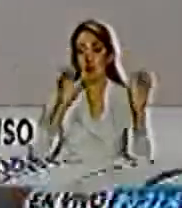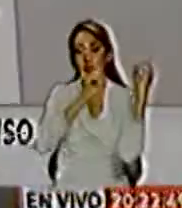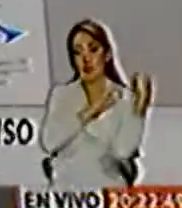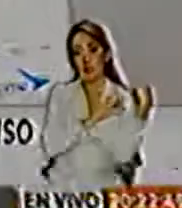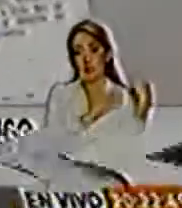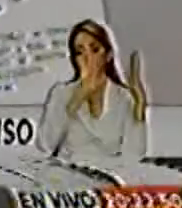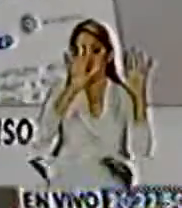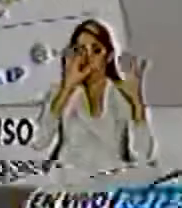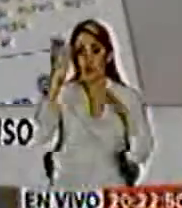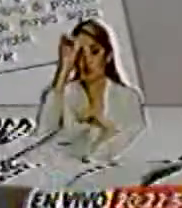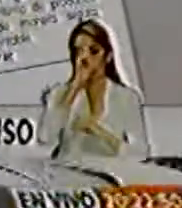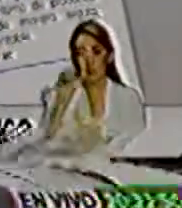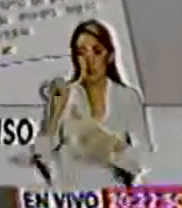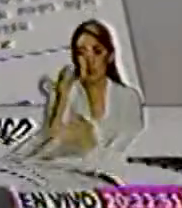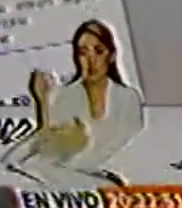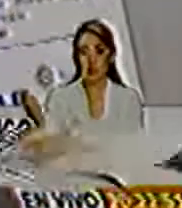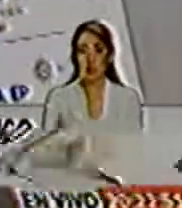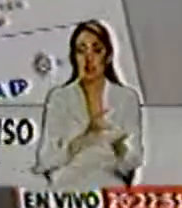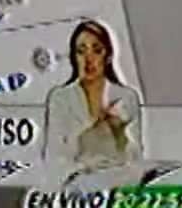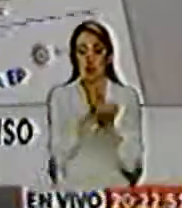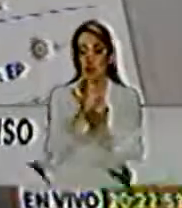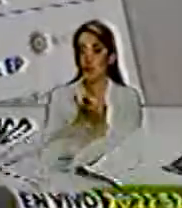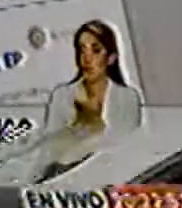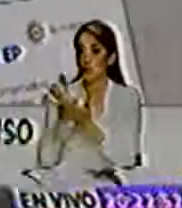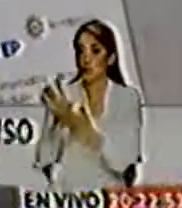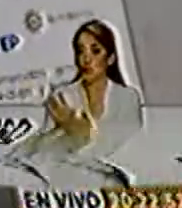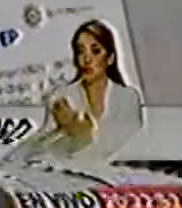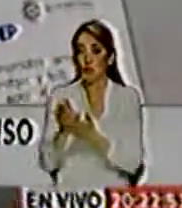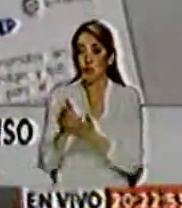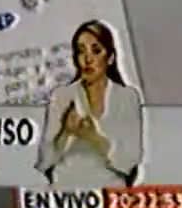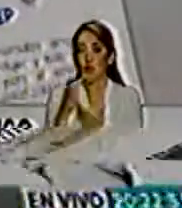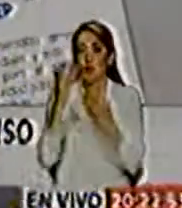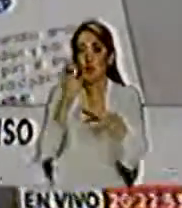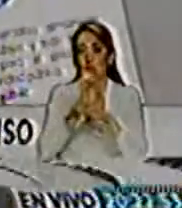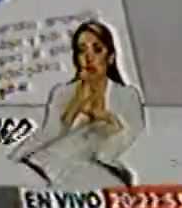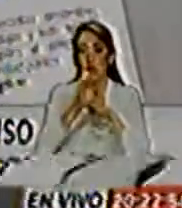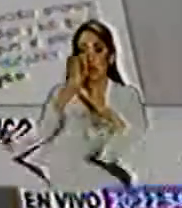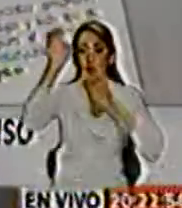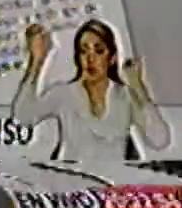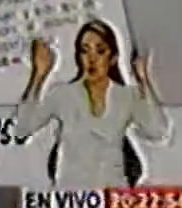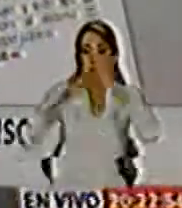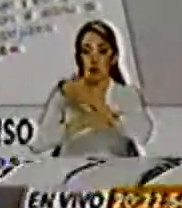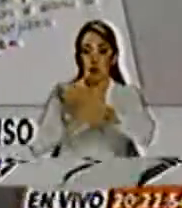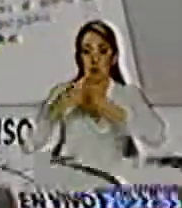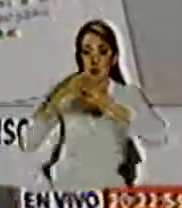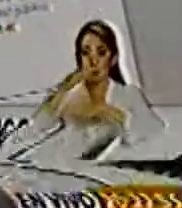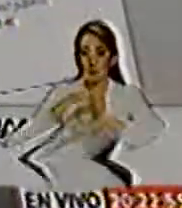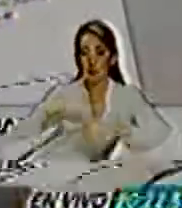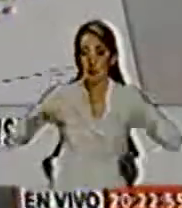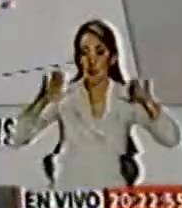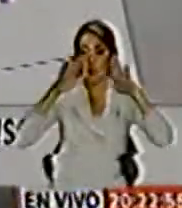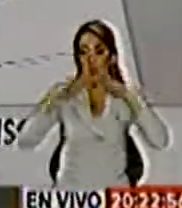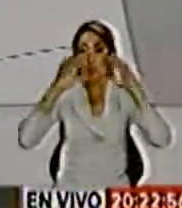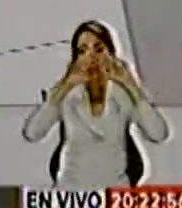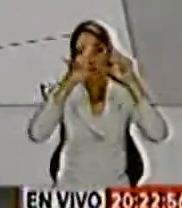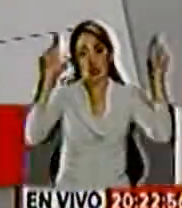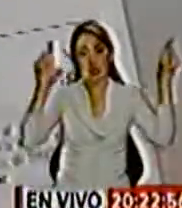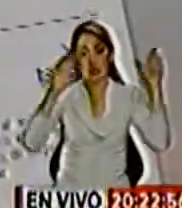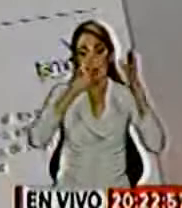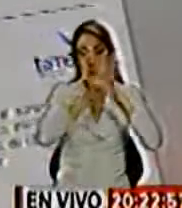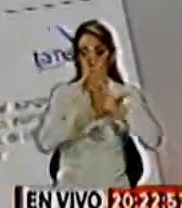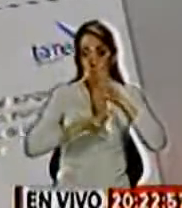con al menos el 10% de reducción de sus nóminas son Ecuador Estratégico, Petroamazonas, Astinave, Empresa Nacional